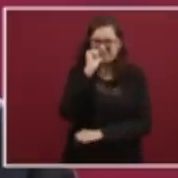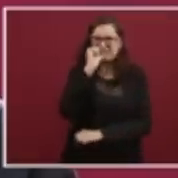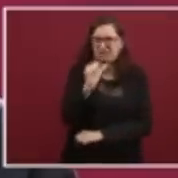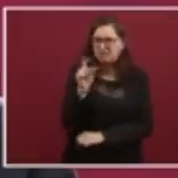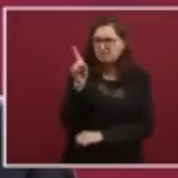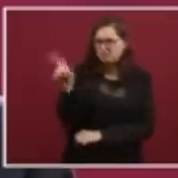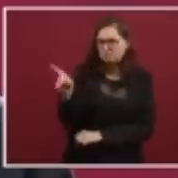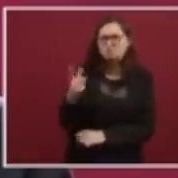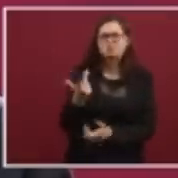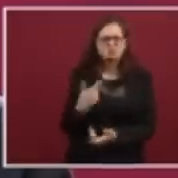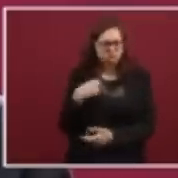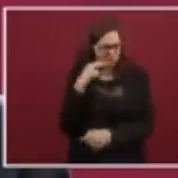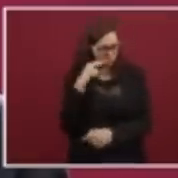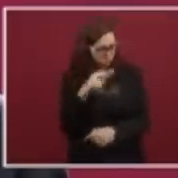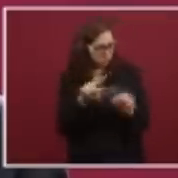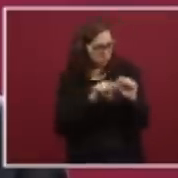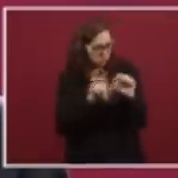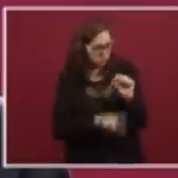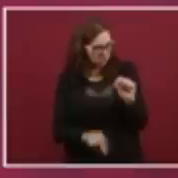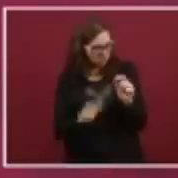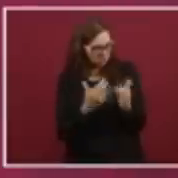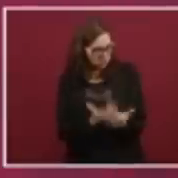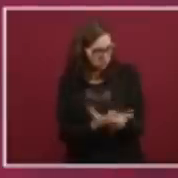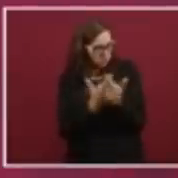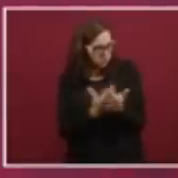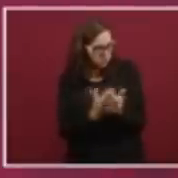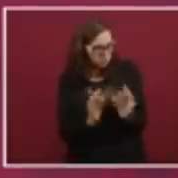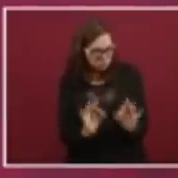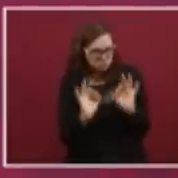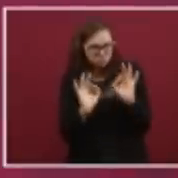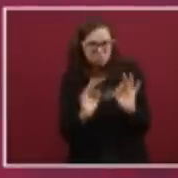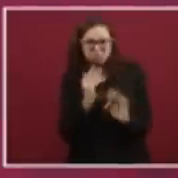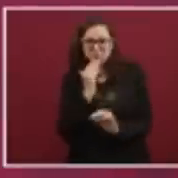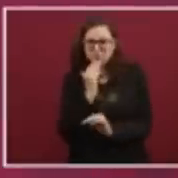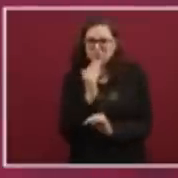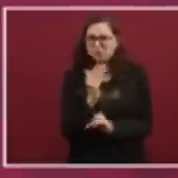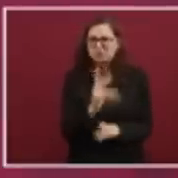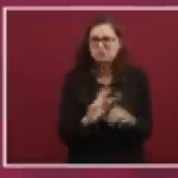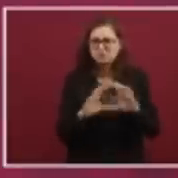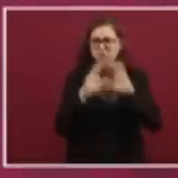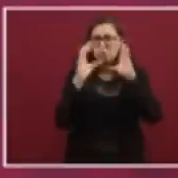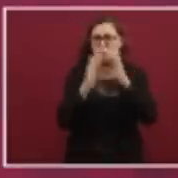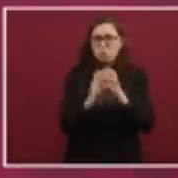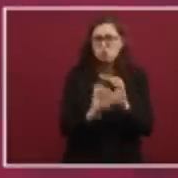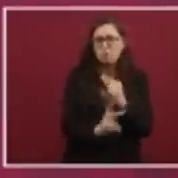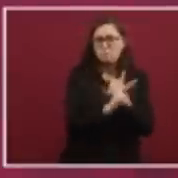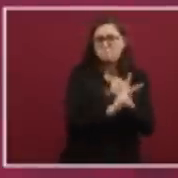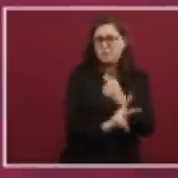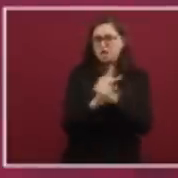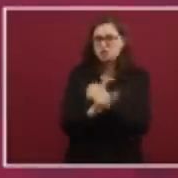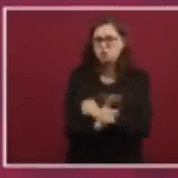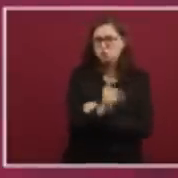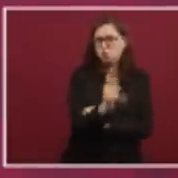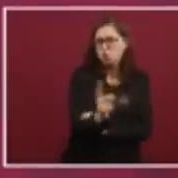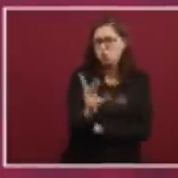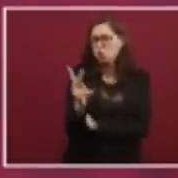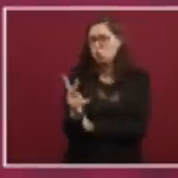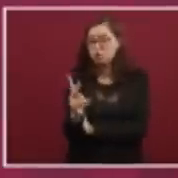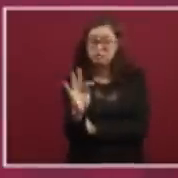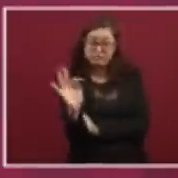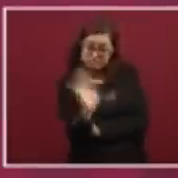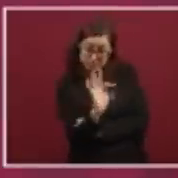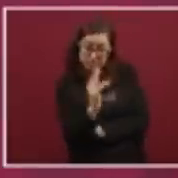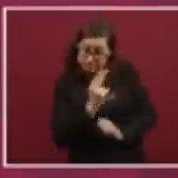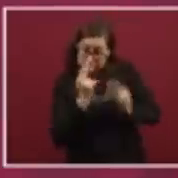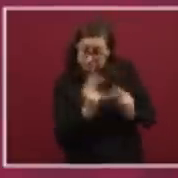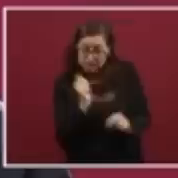solventes que somos probablemente uno de dos o tres países a los que el Fondo Monetario dice, si algún día